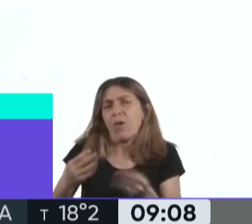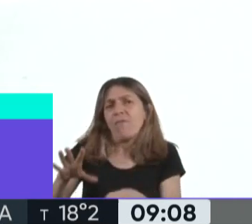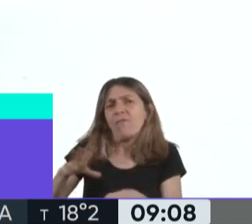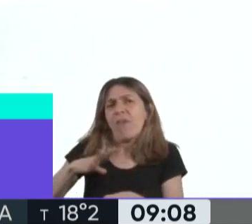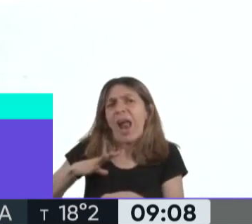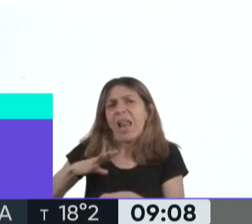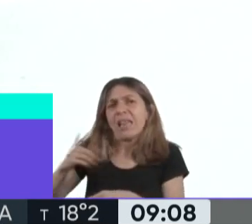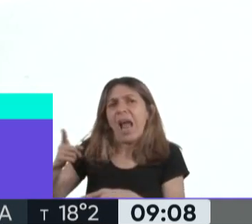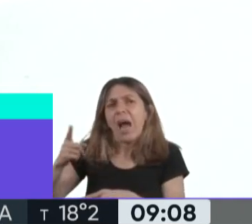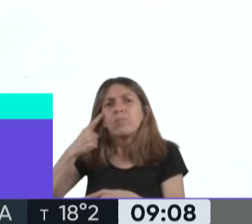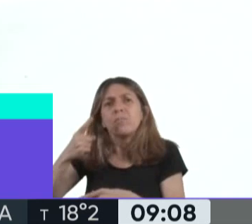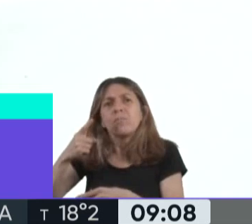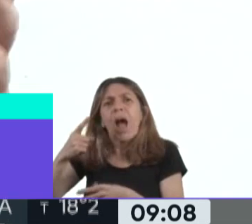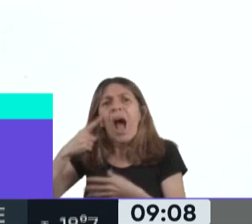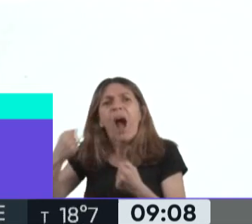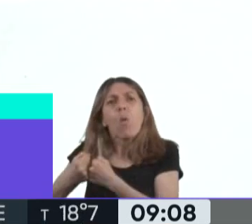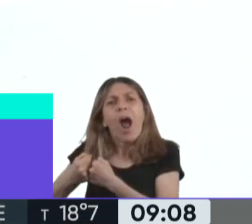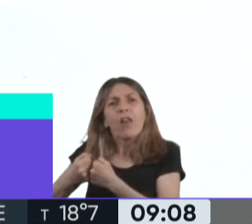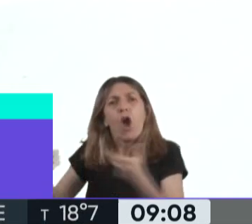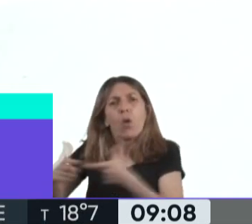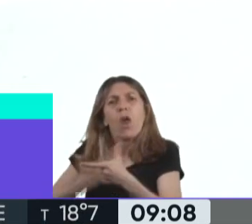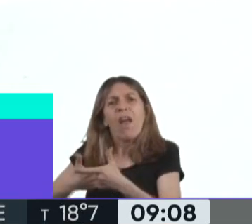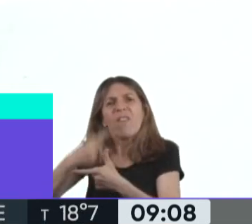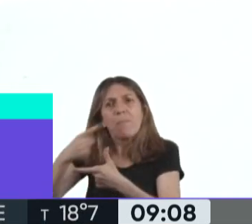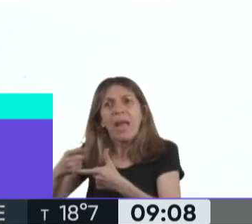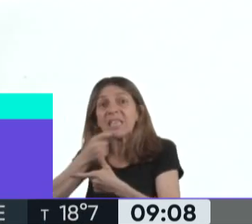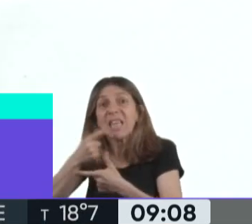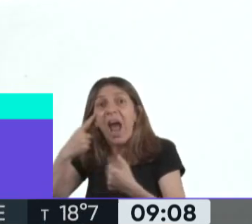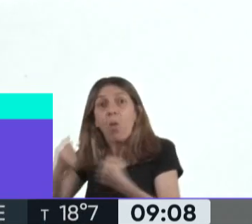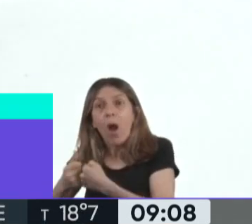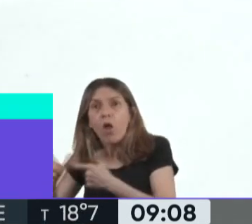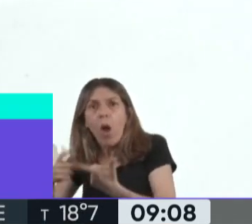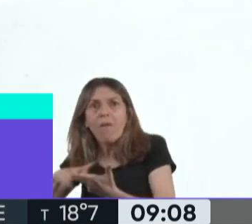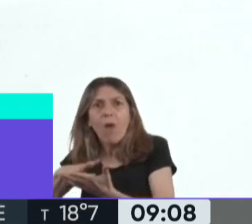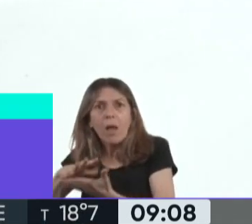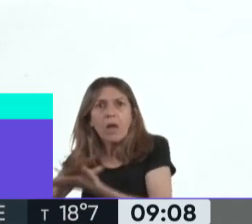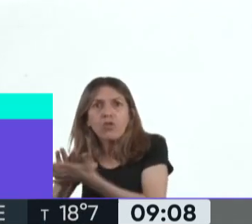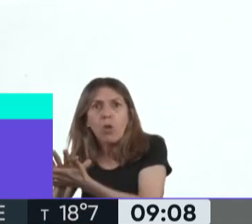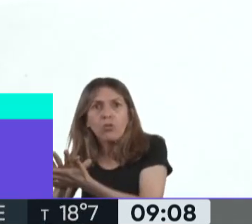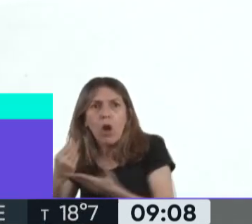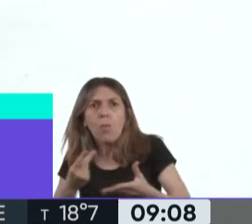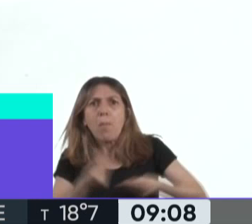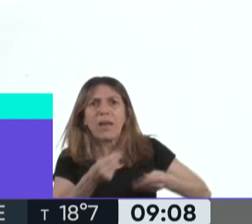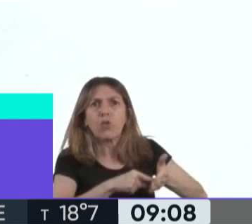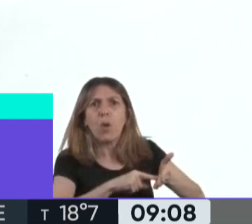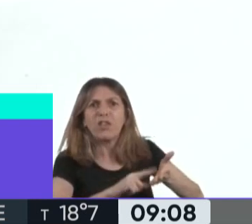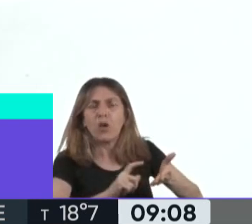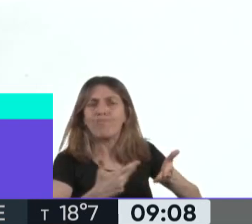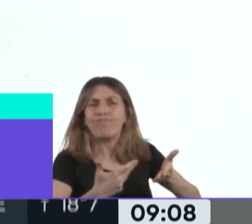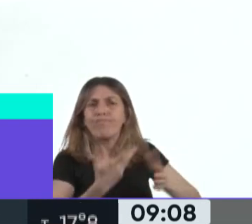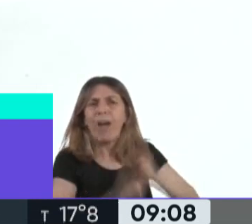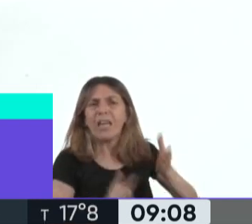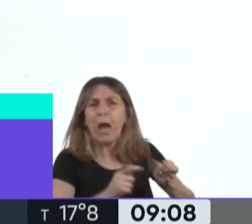sabe que un acuerdo con el fondo puede modificar todos los parámetros de un presupuesto vigente, que, por ejemplo, no ha